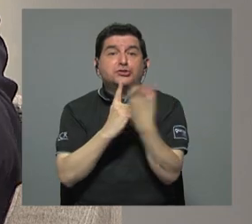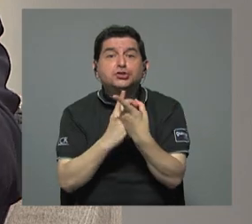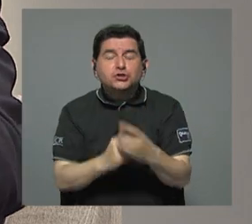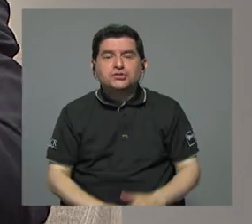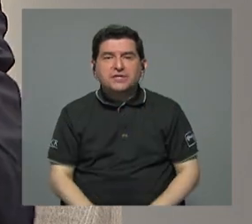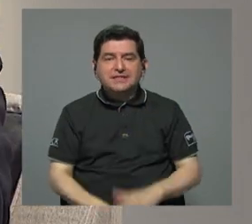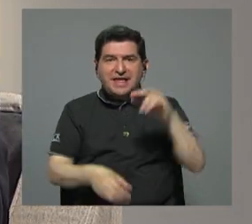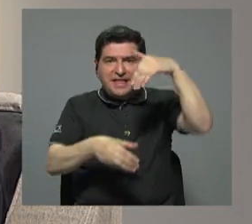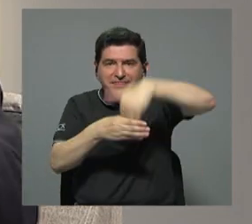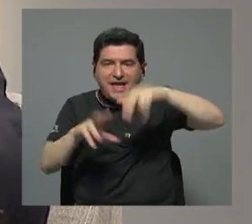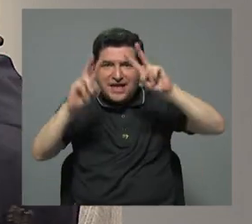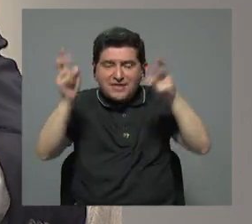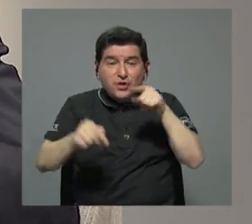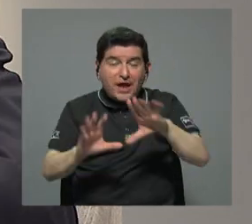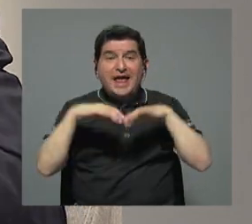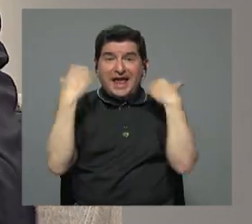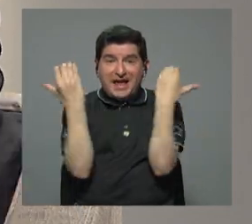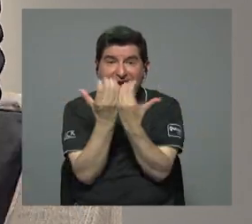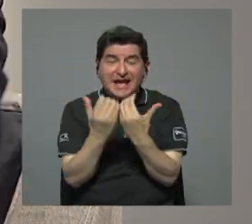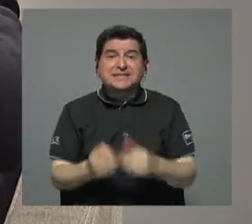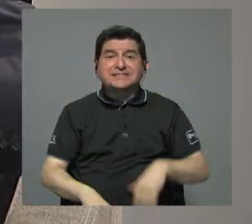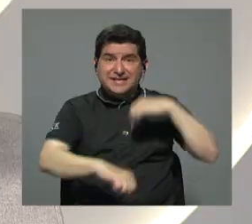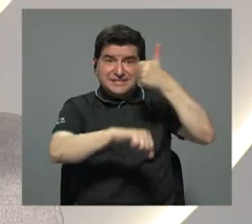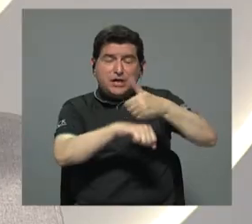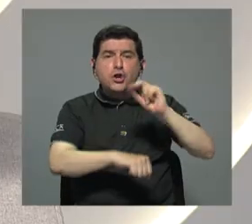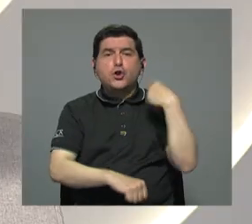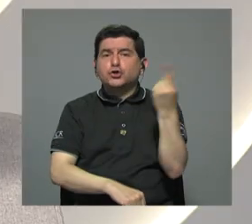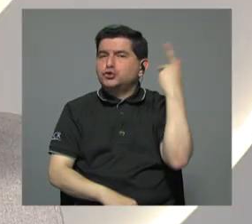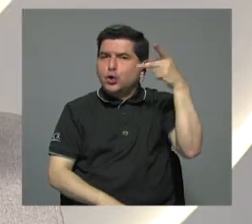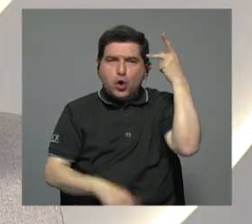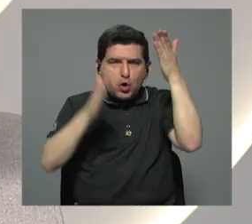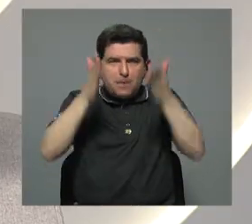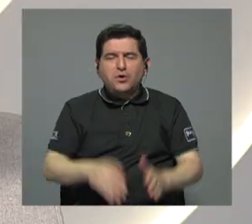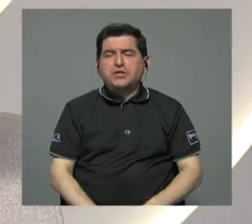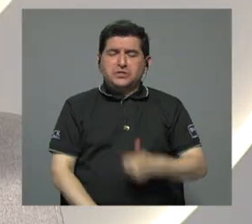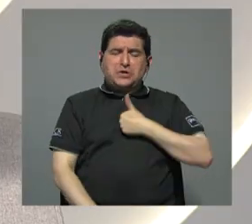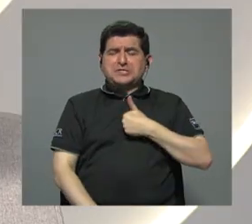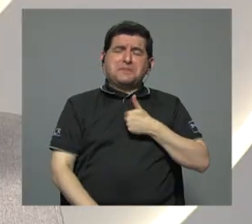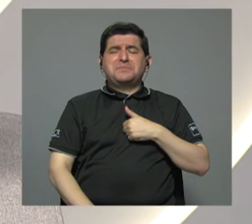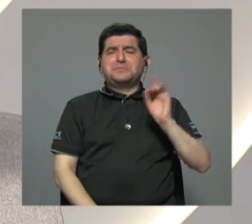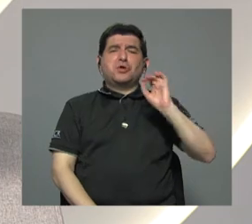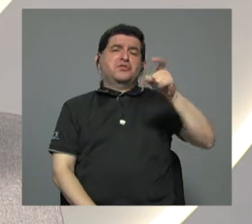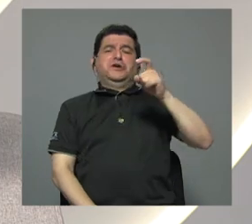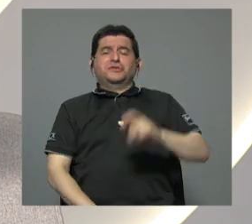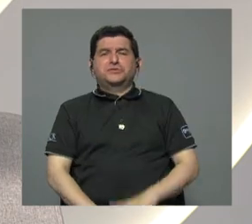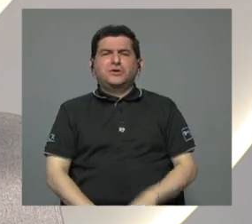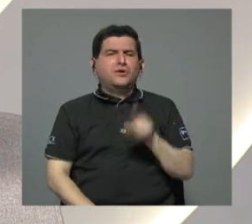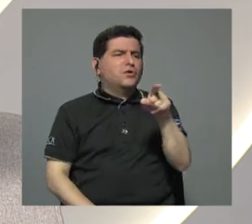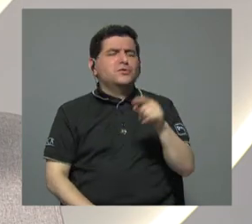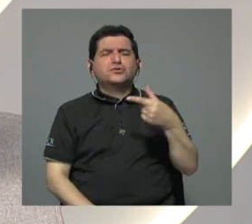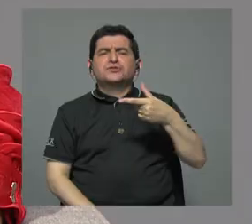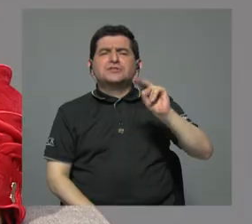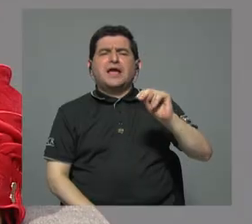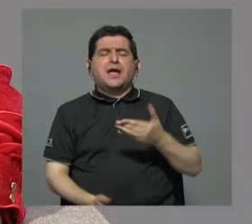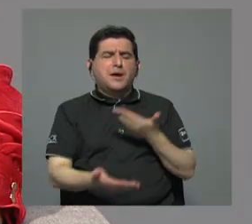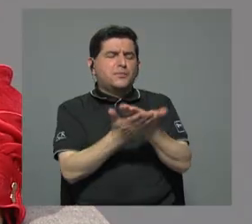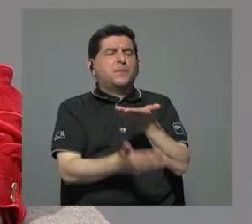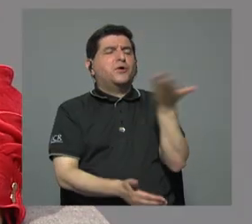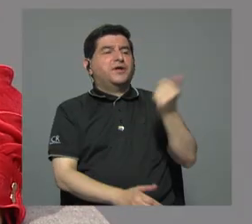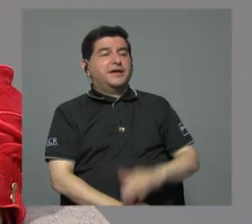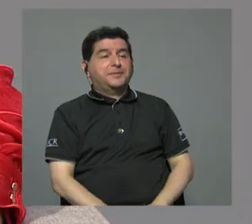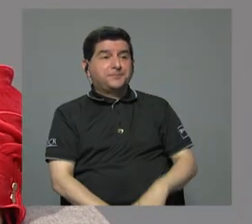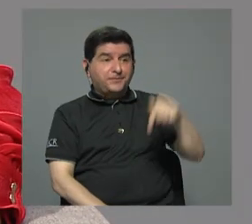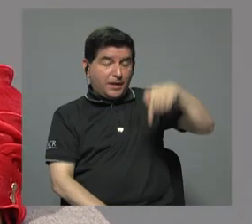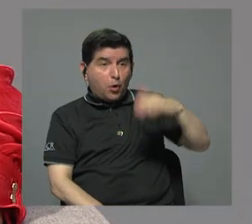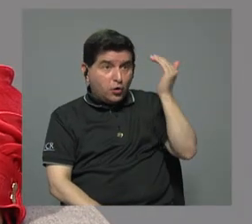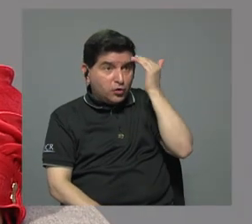concebía el tema esas son las comisiones que instalan los políticos son auto diagnosticándose verdad que propondría ser o sea hoy